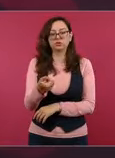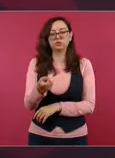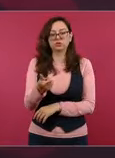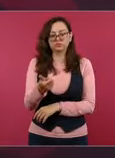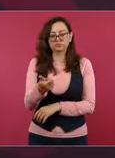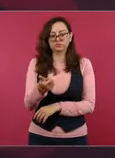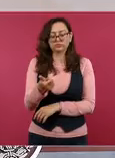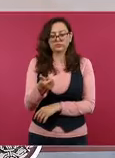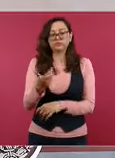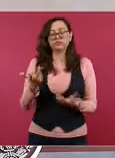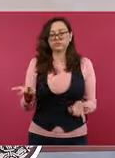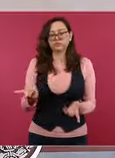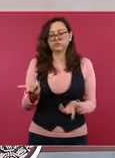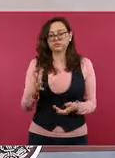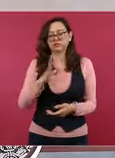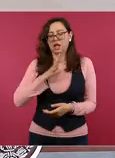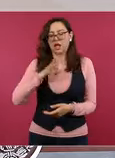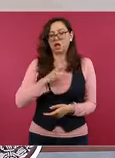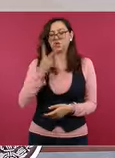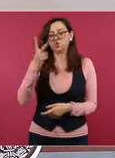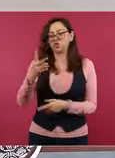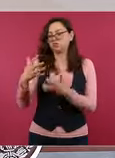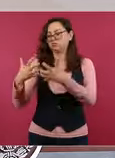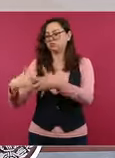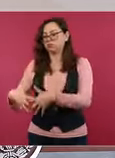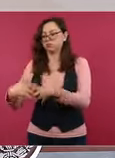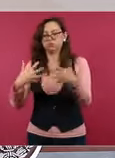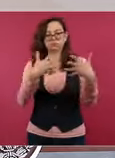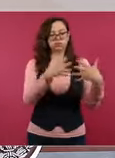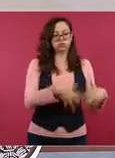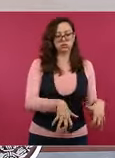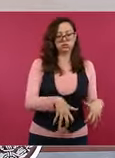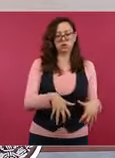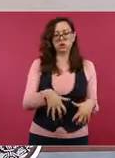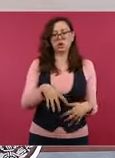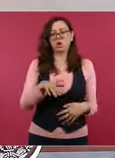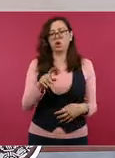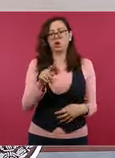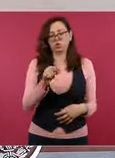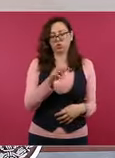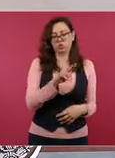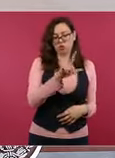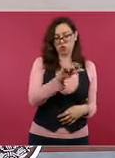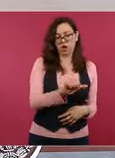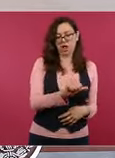Estamos haciendo 2, una en Tula y otra en Salina Cruz.